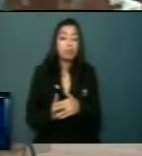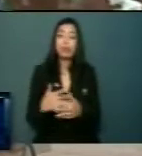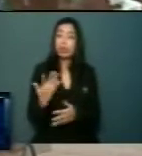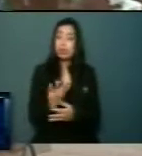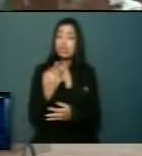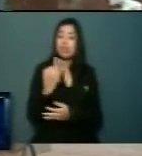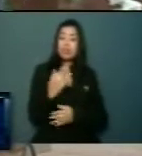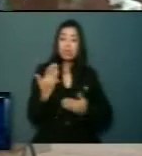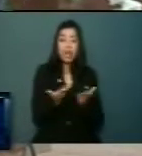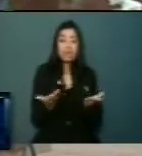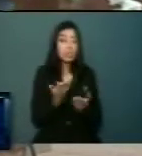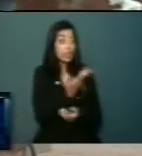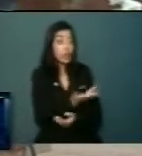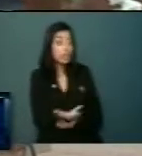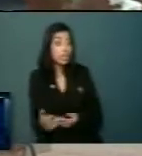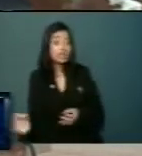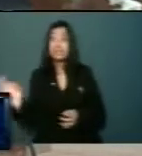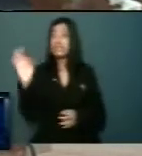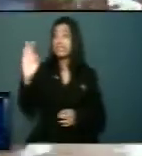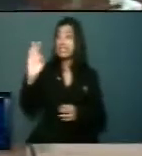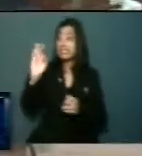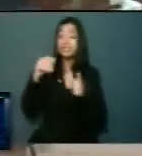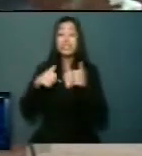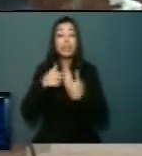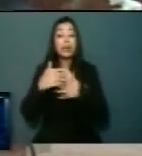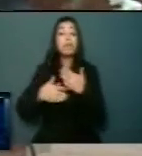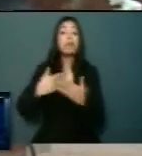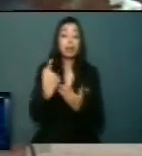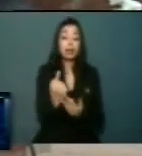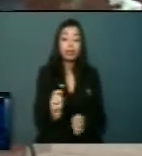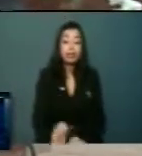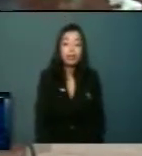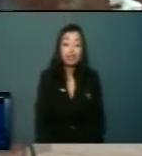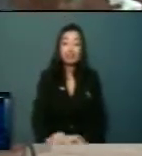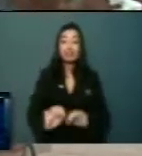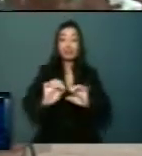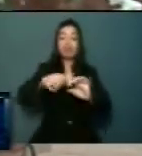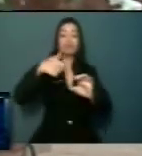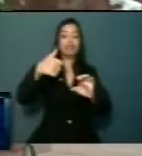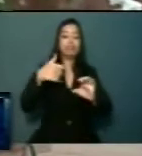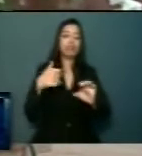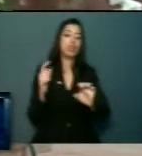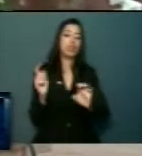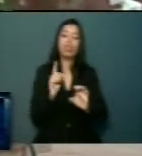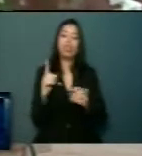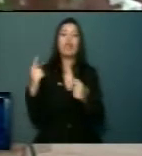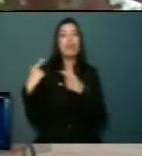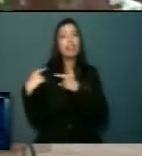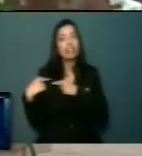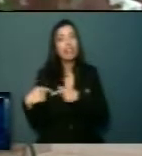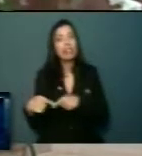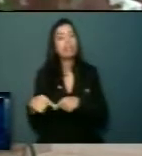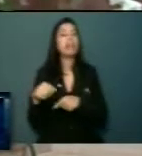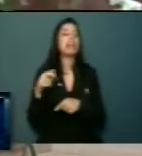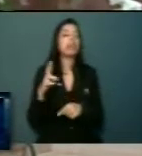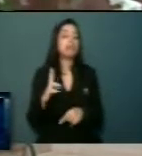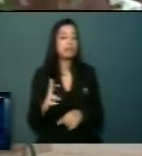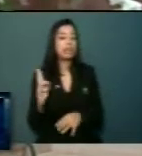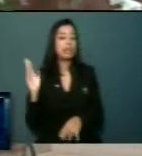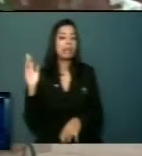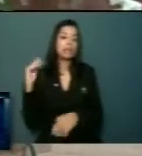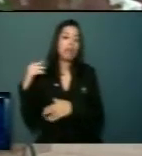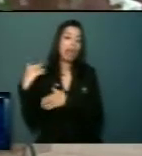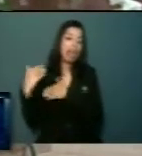compromiso con los que están y con los que vienen. No reescribamos una historia donde dentro